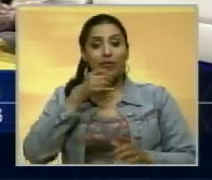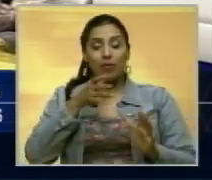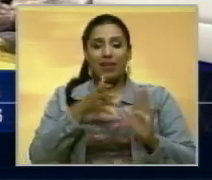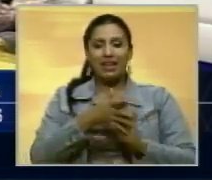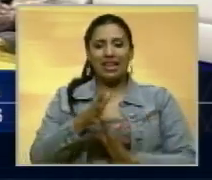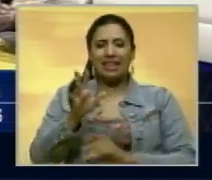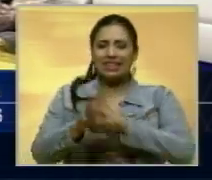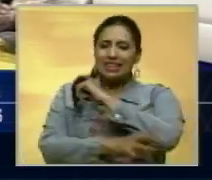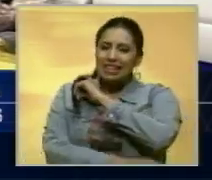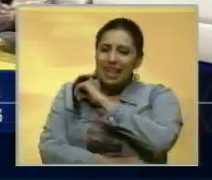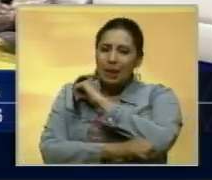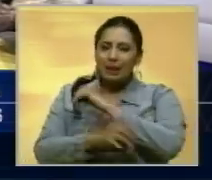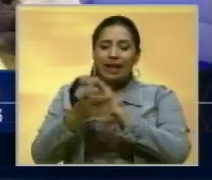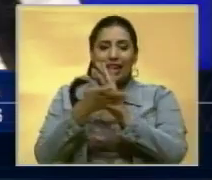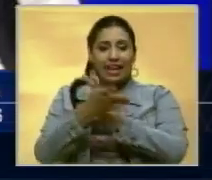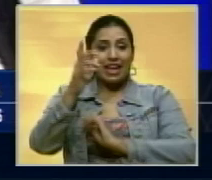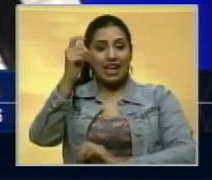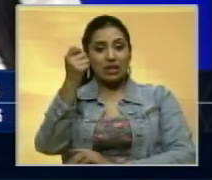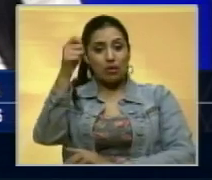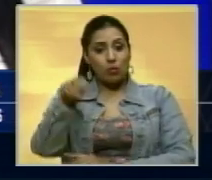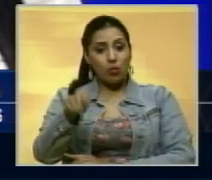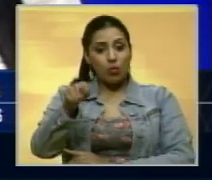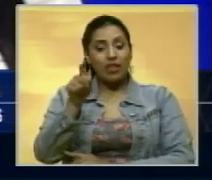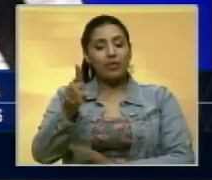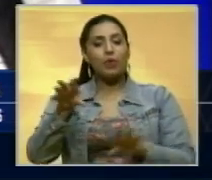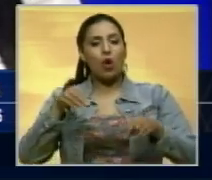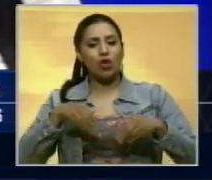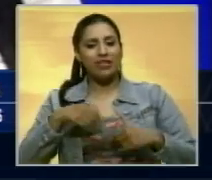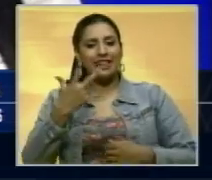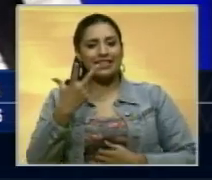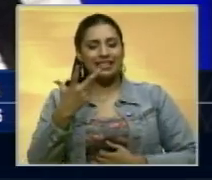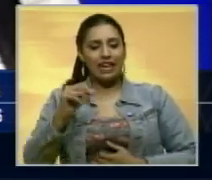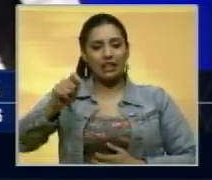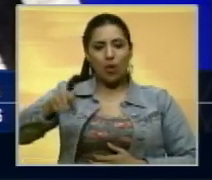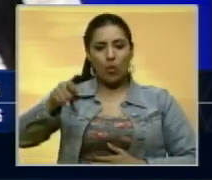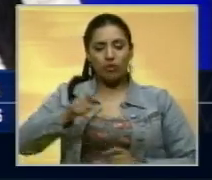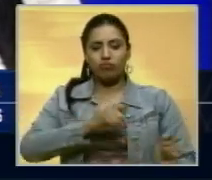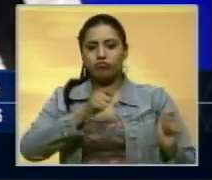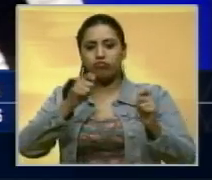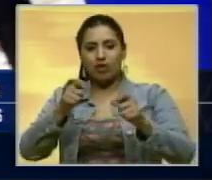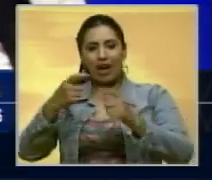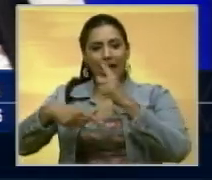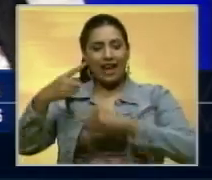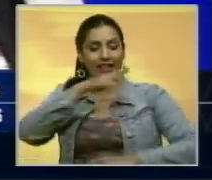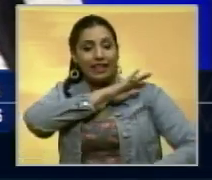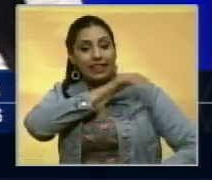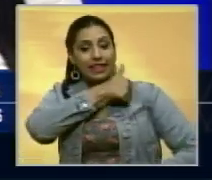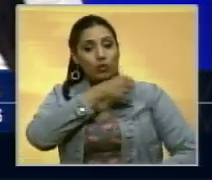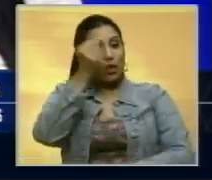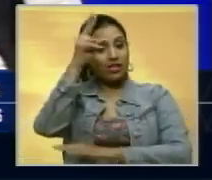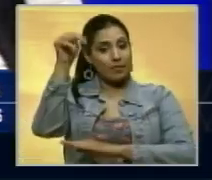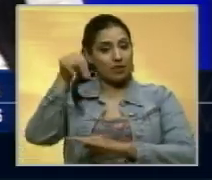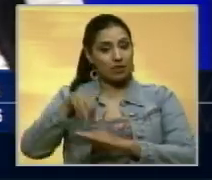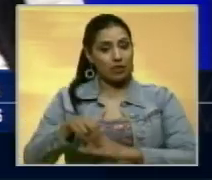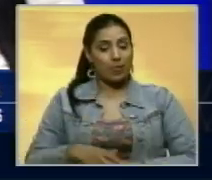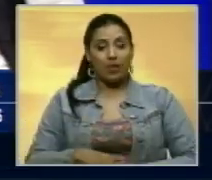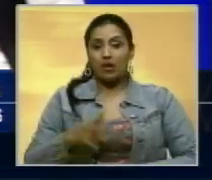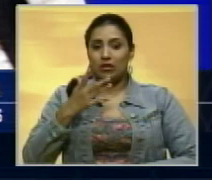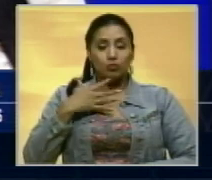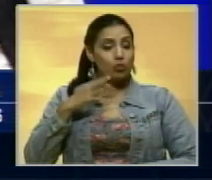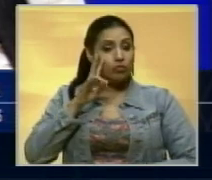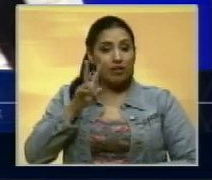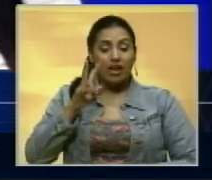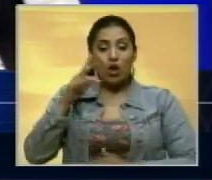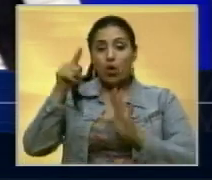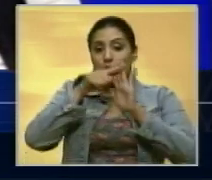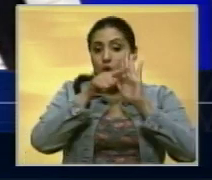como flagrante que el TSJ ratificara a los 30 magistrados designados por la antigua directiva de la Asamblea Nacional. No se ajustó